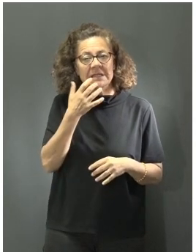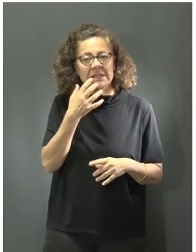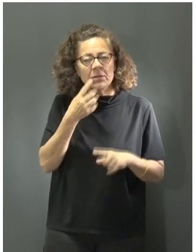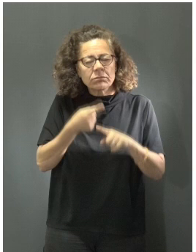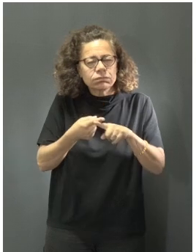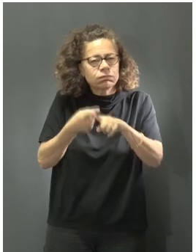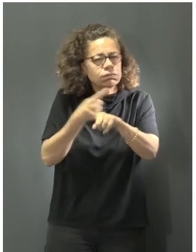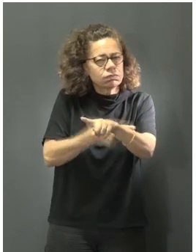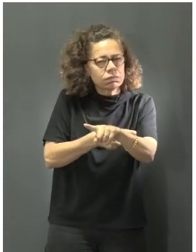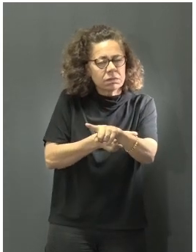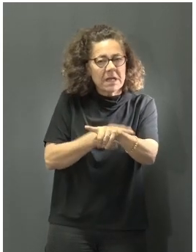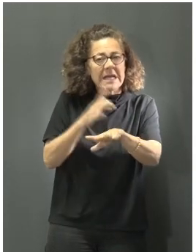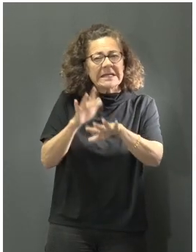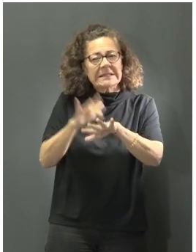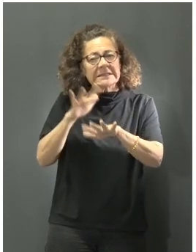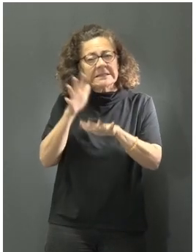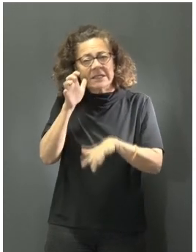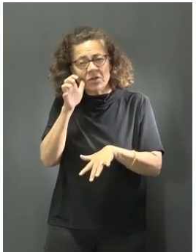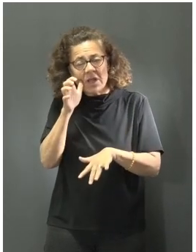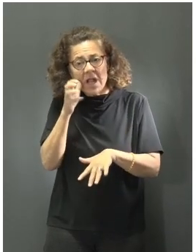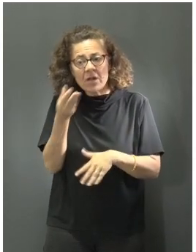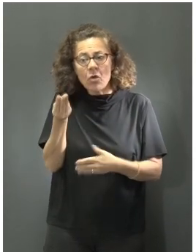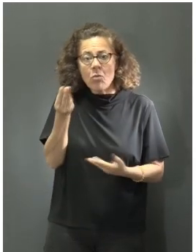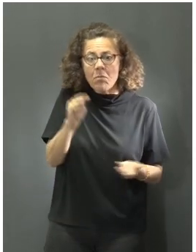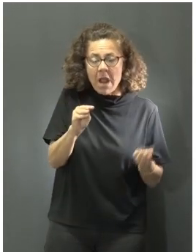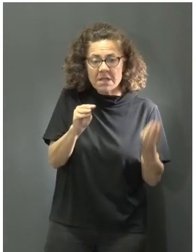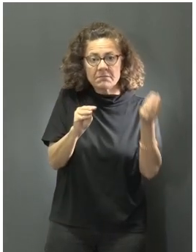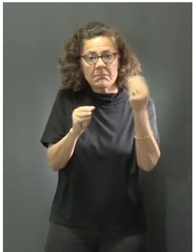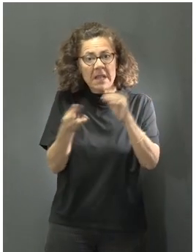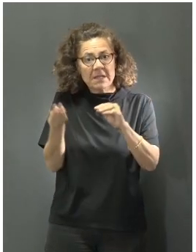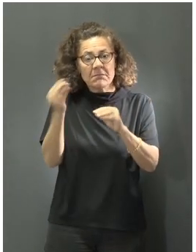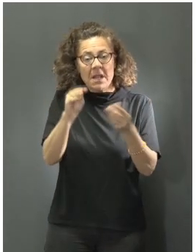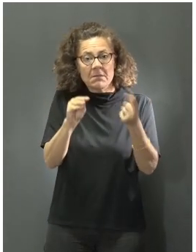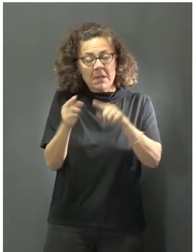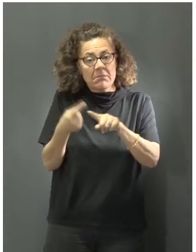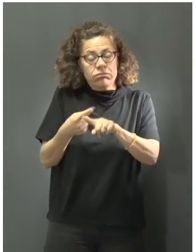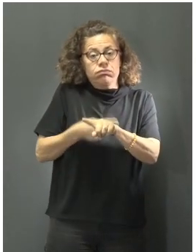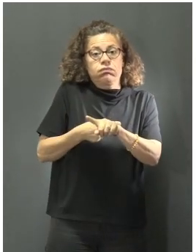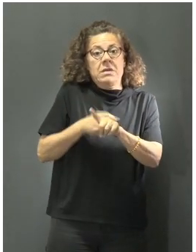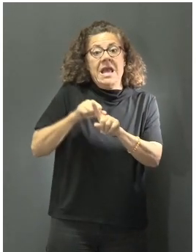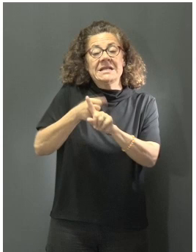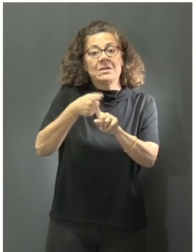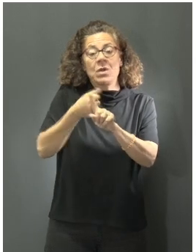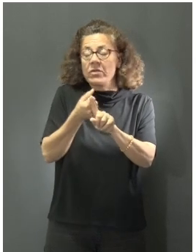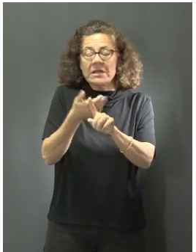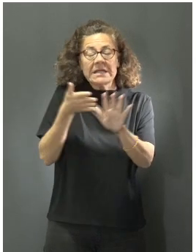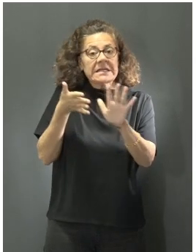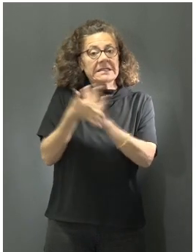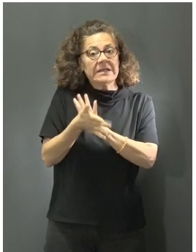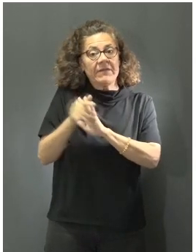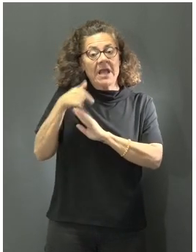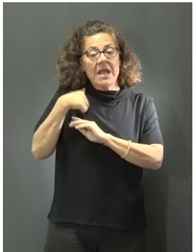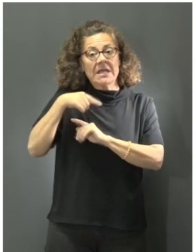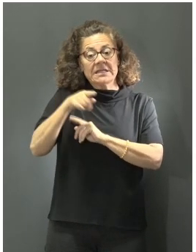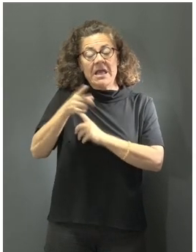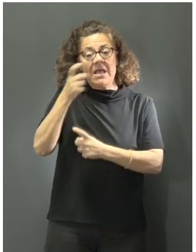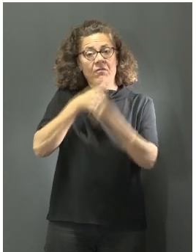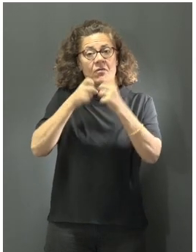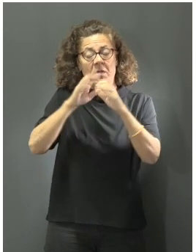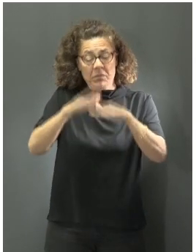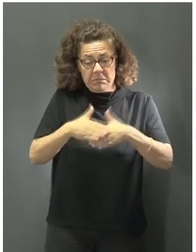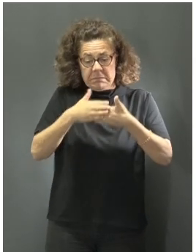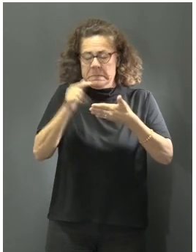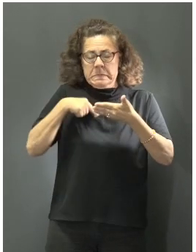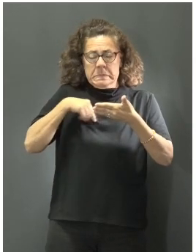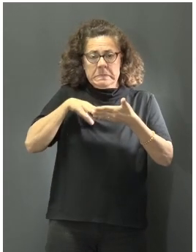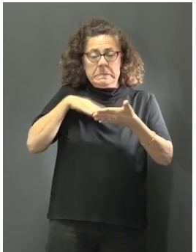en conjunto con otro tipo de estimulación les impide procesar la información, ¿no? Entonces, las